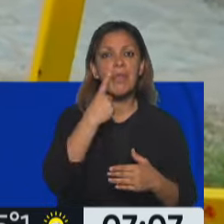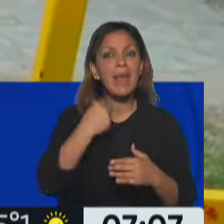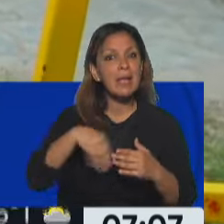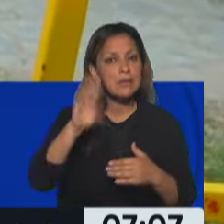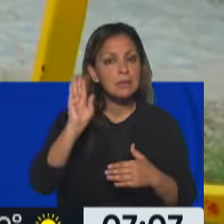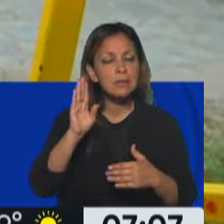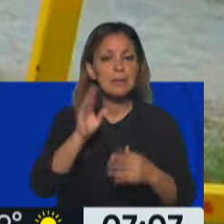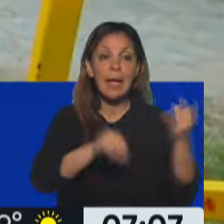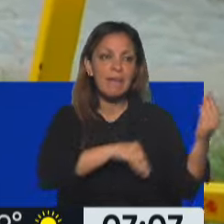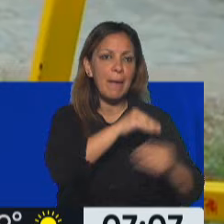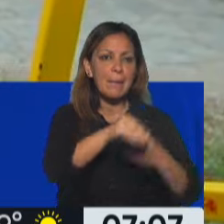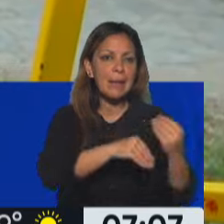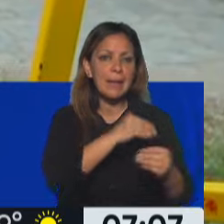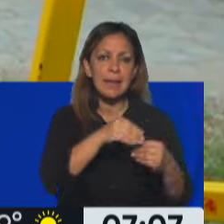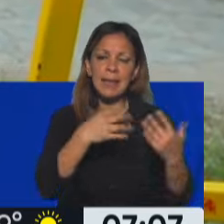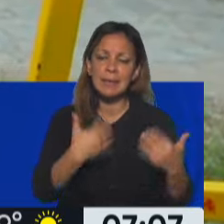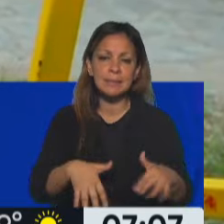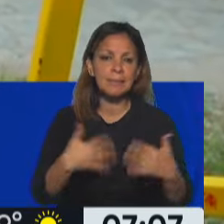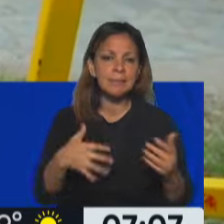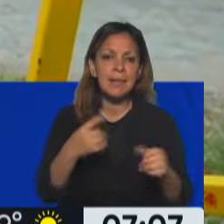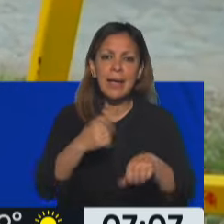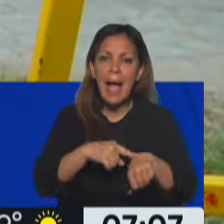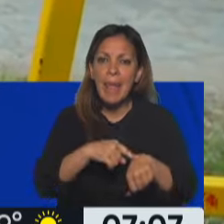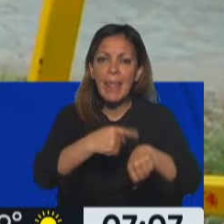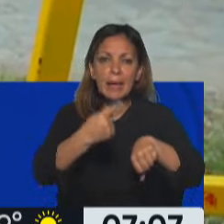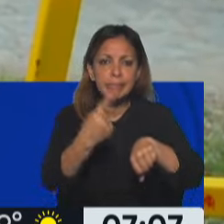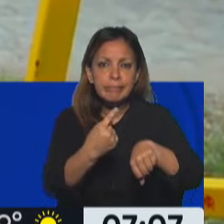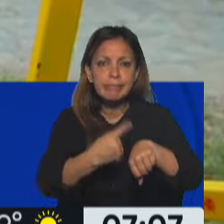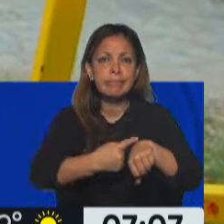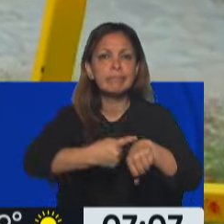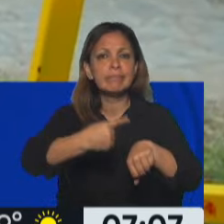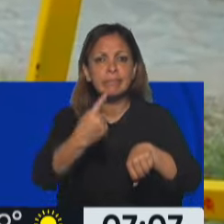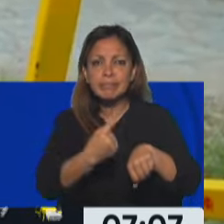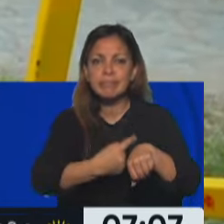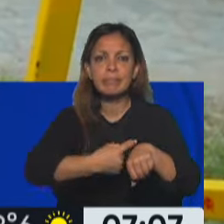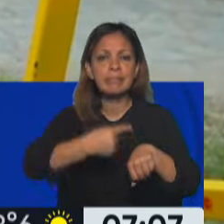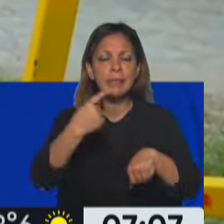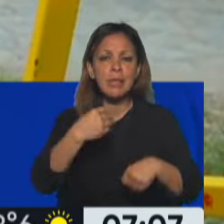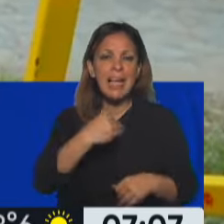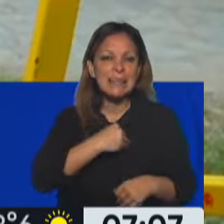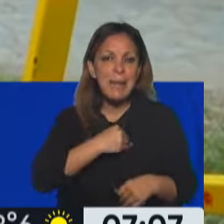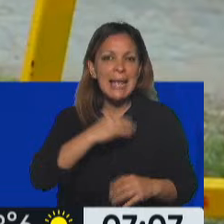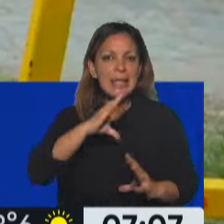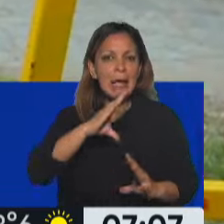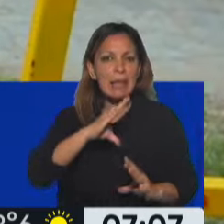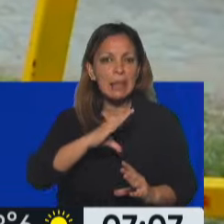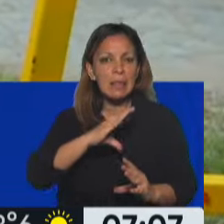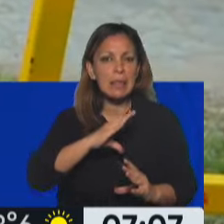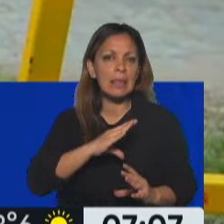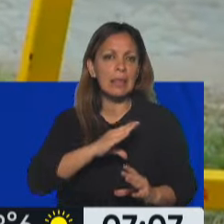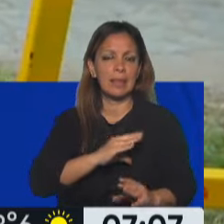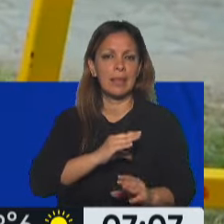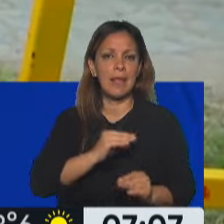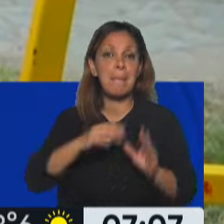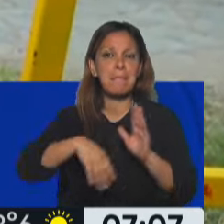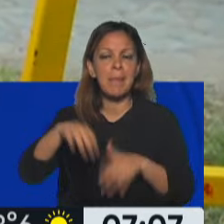familia, realmente, cada paso de hora, cada minuto, es una pérdida de la esperanza también. Y más con esta noticia, ¿no?